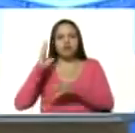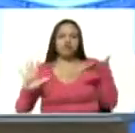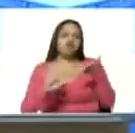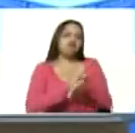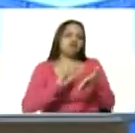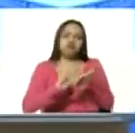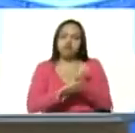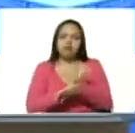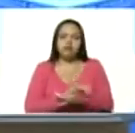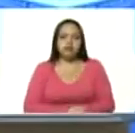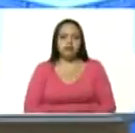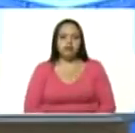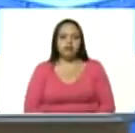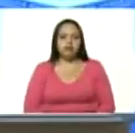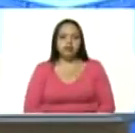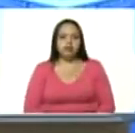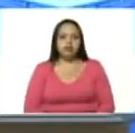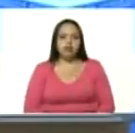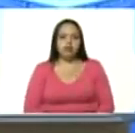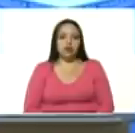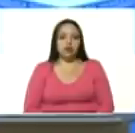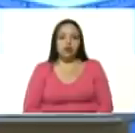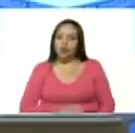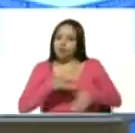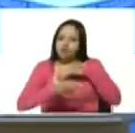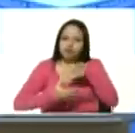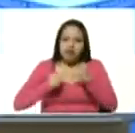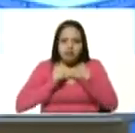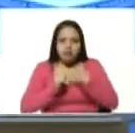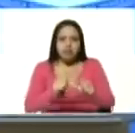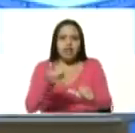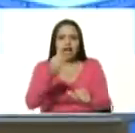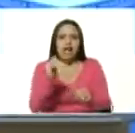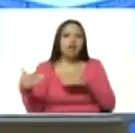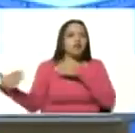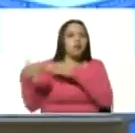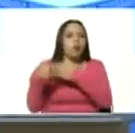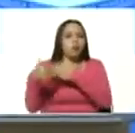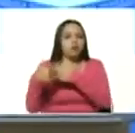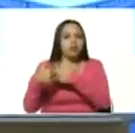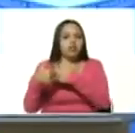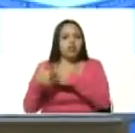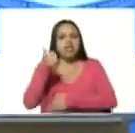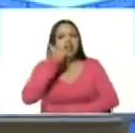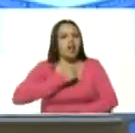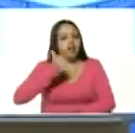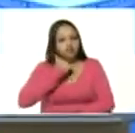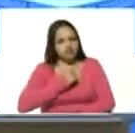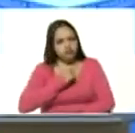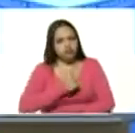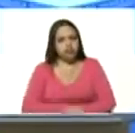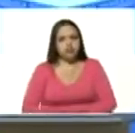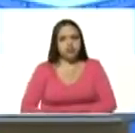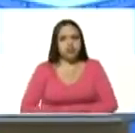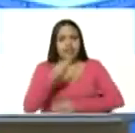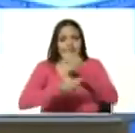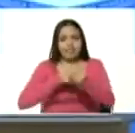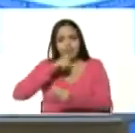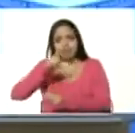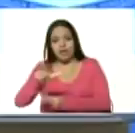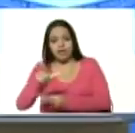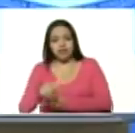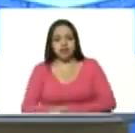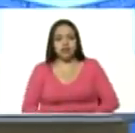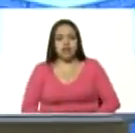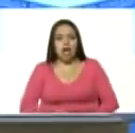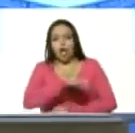sobre un hecho continuado que agrede, que maltrata, que daña a